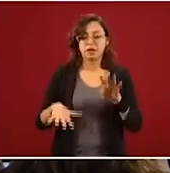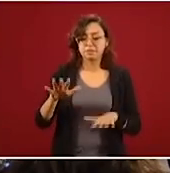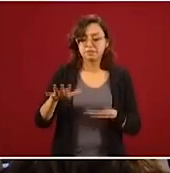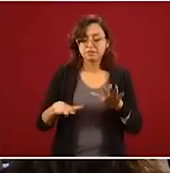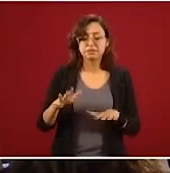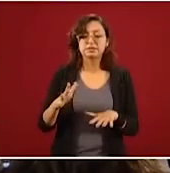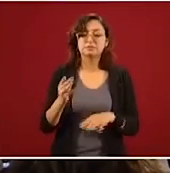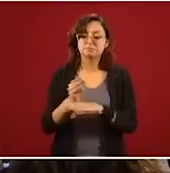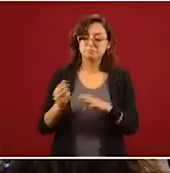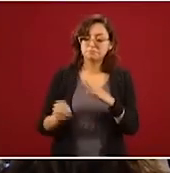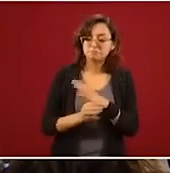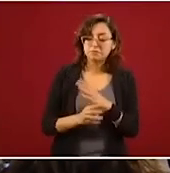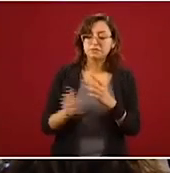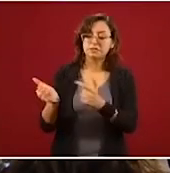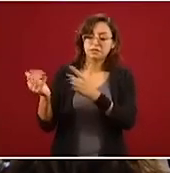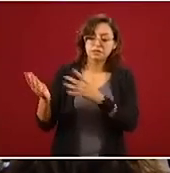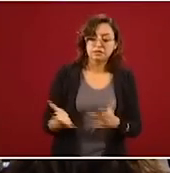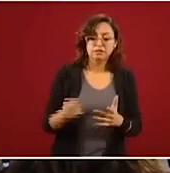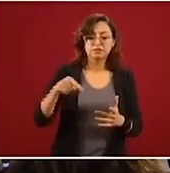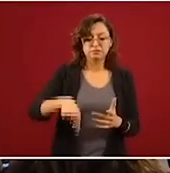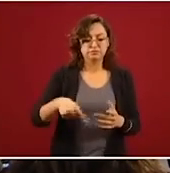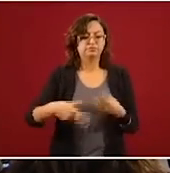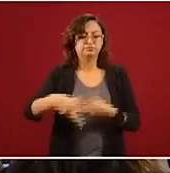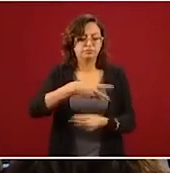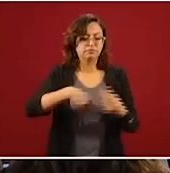otros van a la exportación. Es por eso que